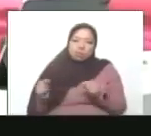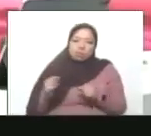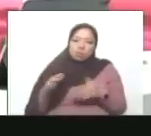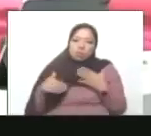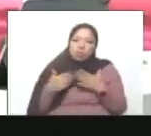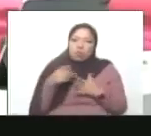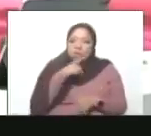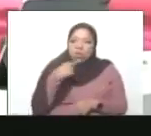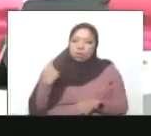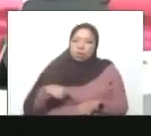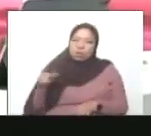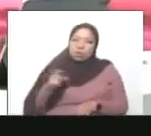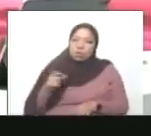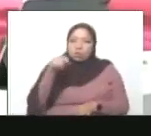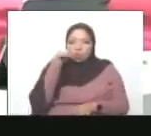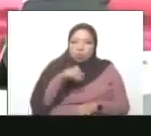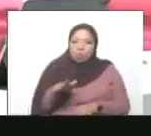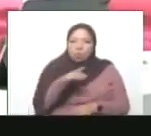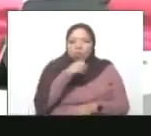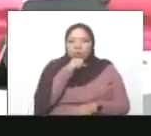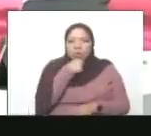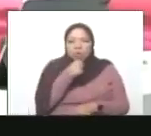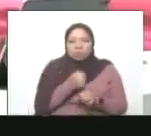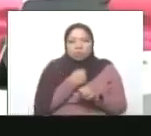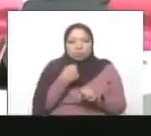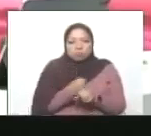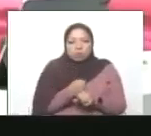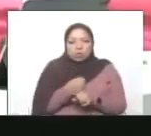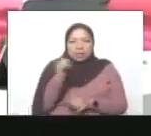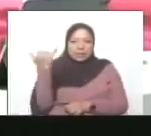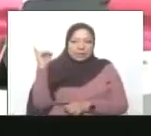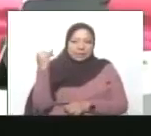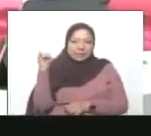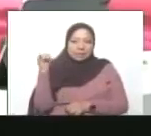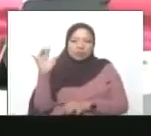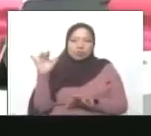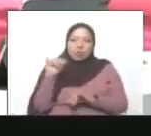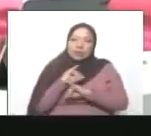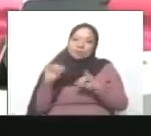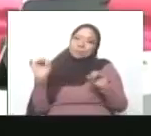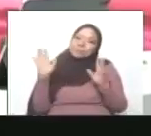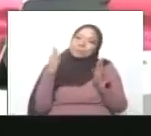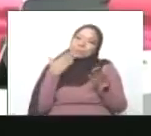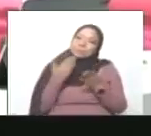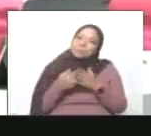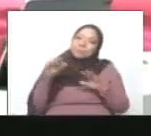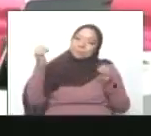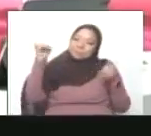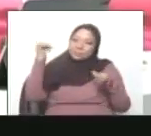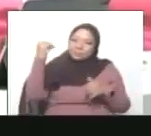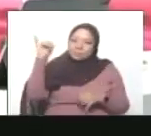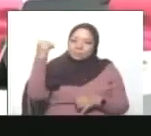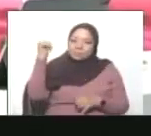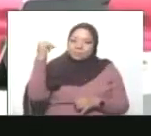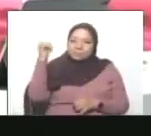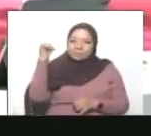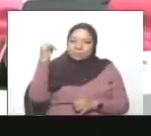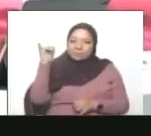de China lo que necesitan los aguacateros del Yaracuy. Bueno, Yaracuy, ayayay,